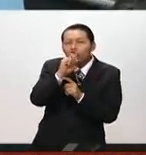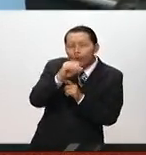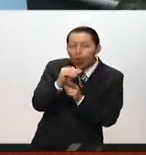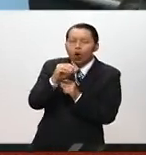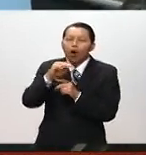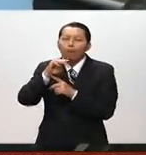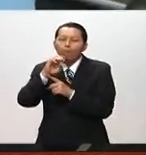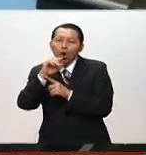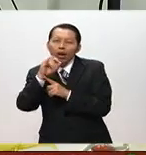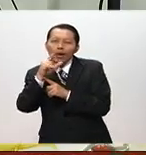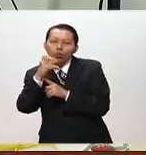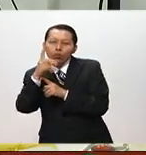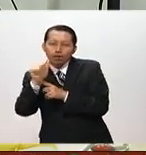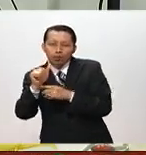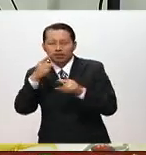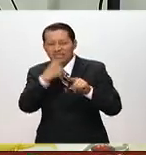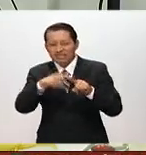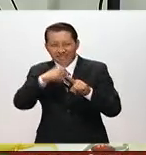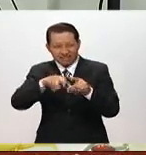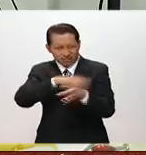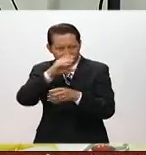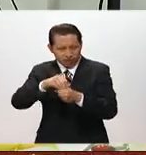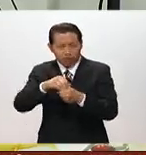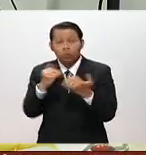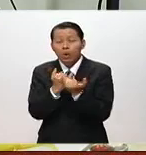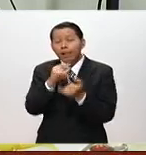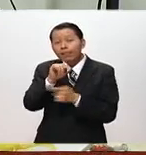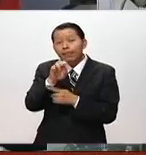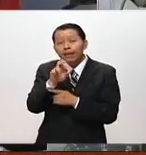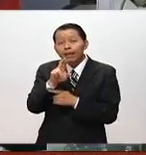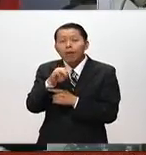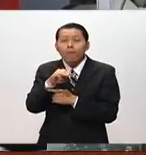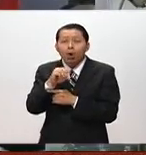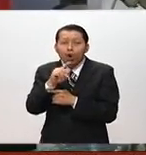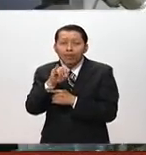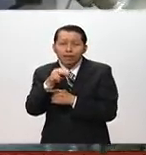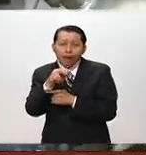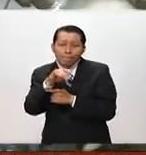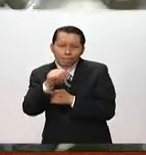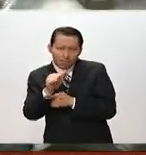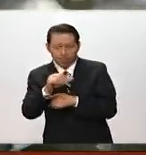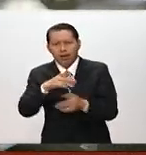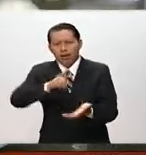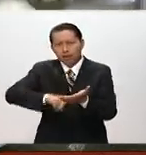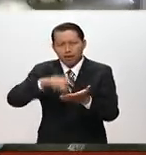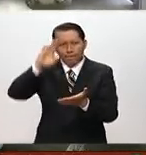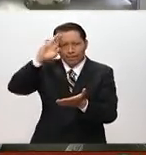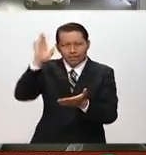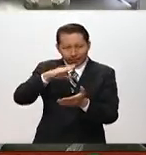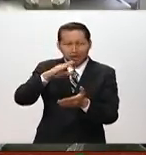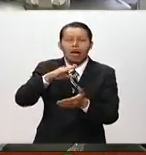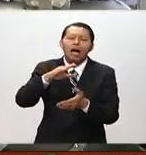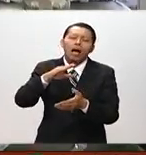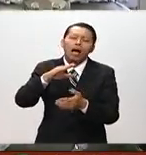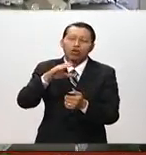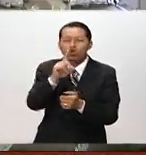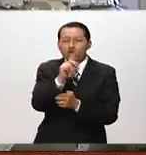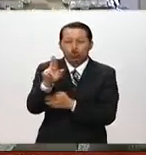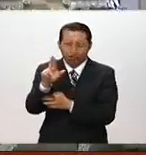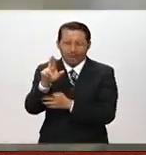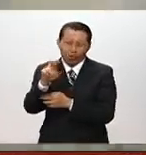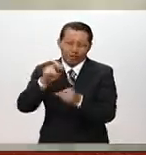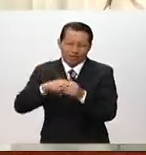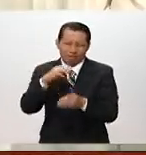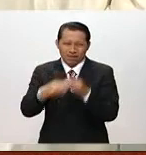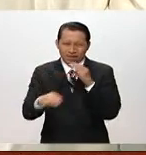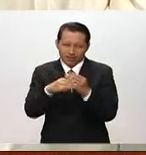observar las propiedades o la termodinámica, son algunas de las asignaturas en la maestría y el doctorado en materiales que aquí se